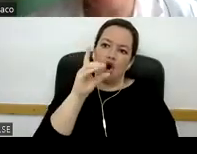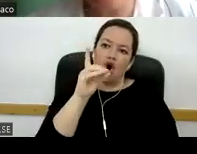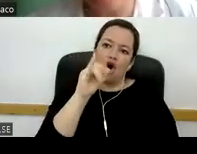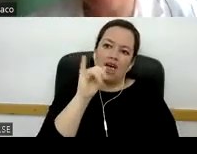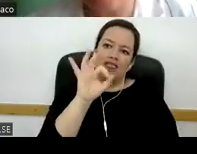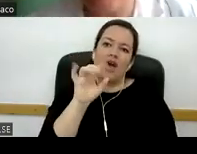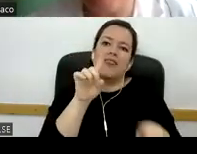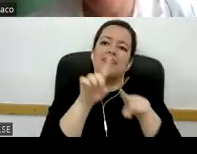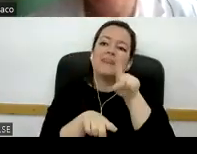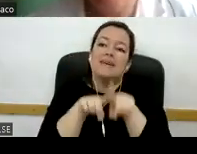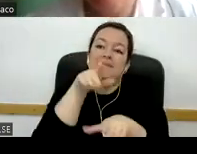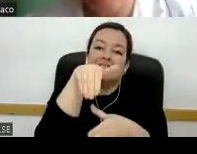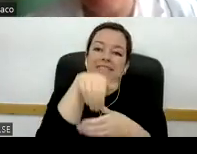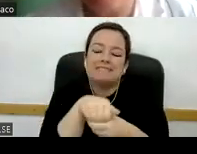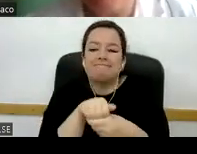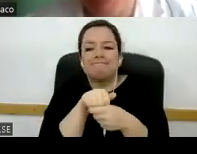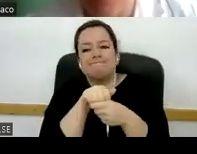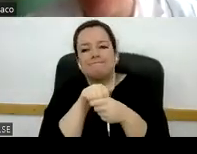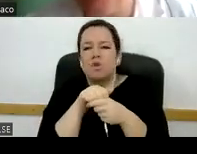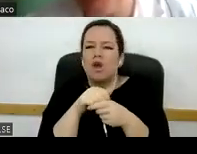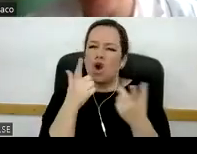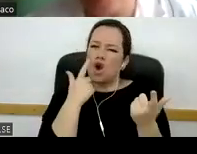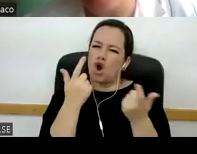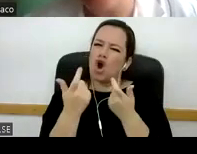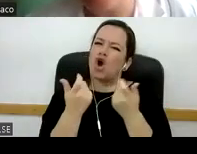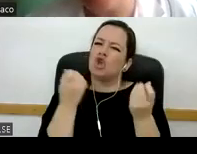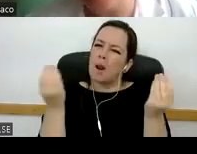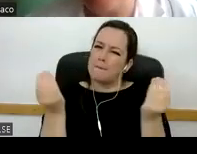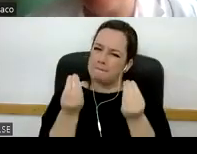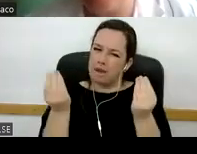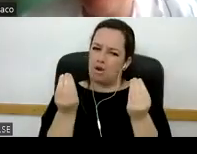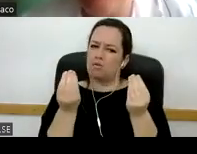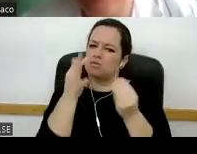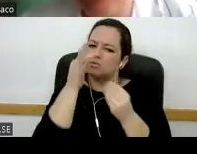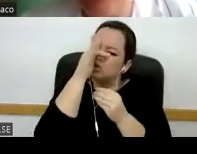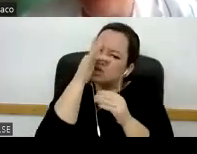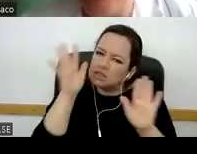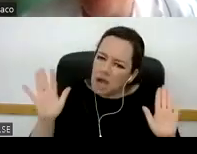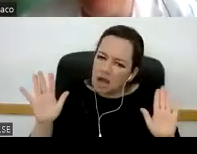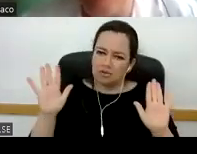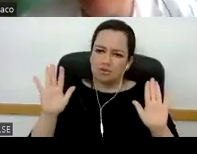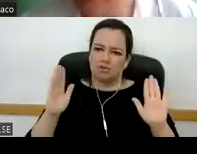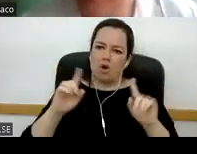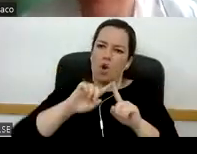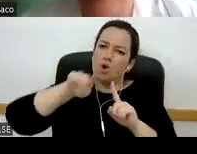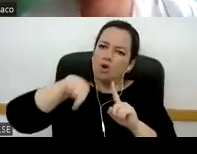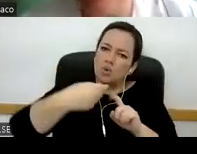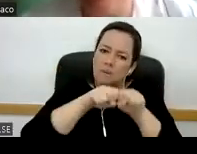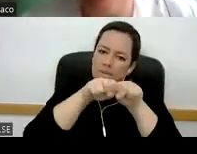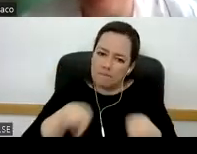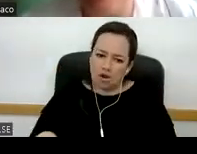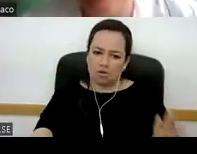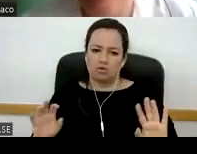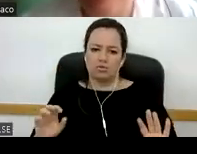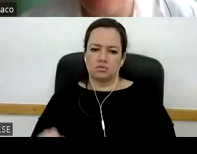aquellos terrenos en los que la prudencia te dice, mejor no te metas por si acaso, por si tienes un efecto no esperado. Yo elegiría